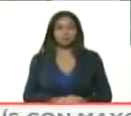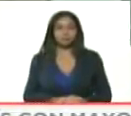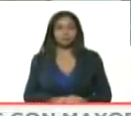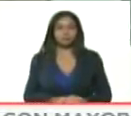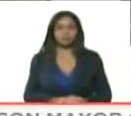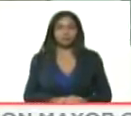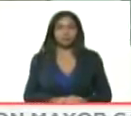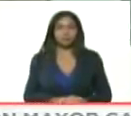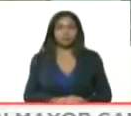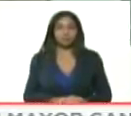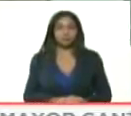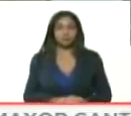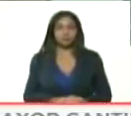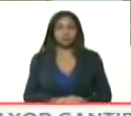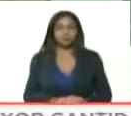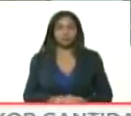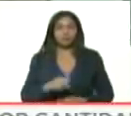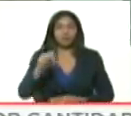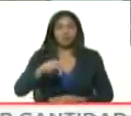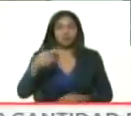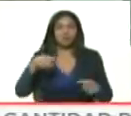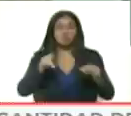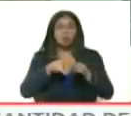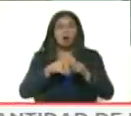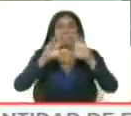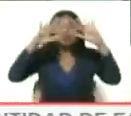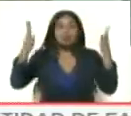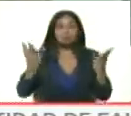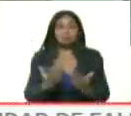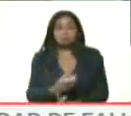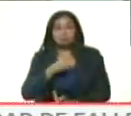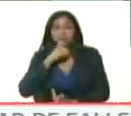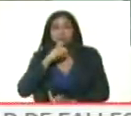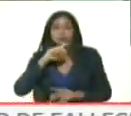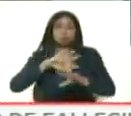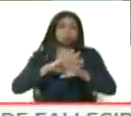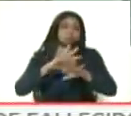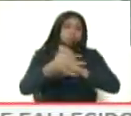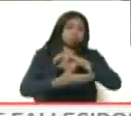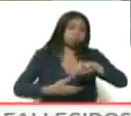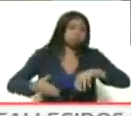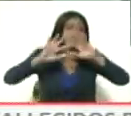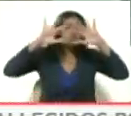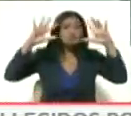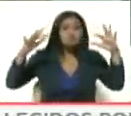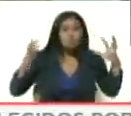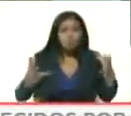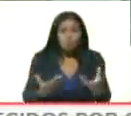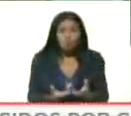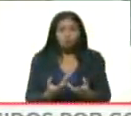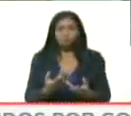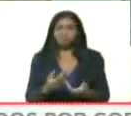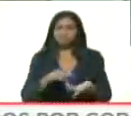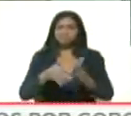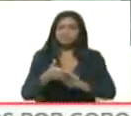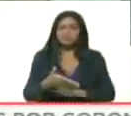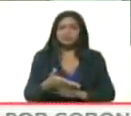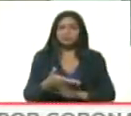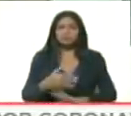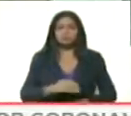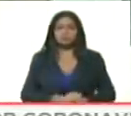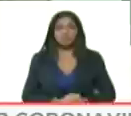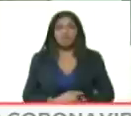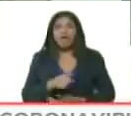Hoy día el mundo está en grandes dificultades por la pandemia. Es un momento que